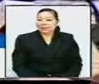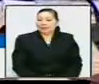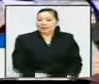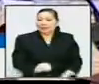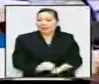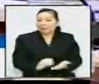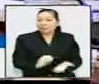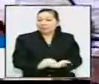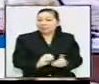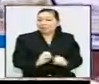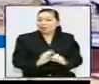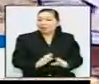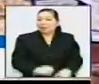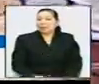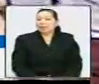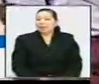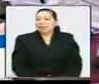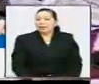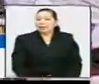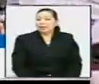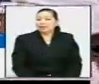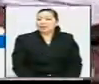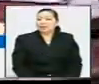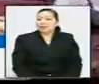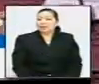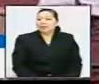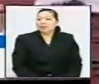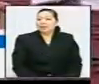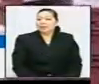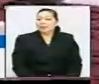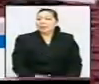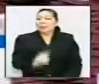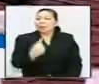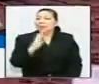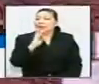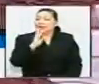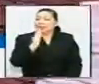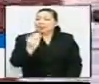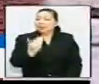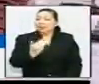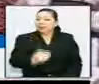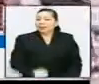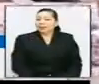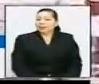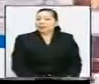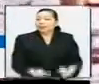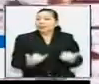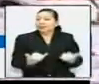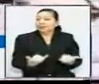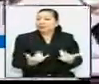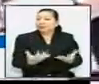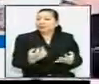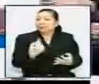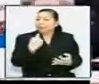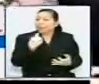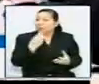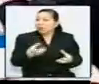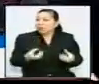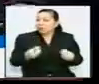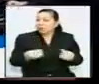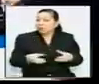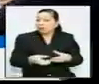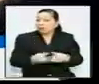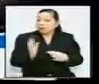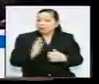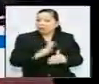tenemos claro. Sí, para concluir, presidente, solo como un comentario, Aquí lo que nosotros queremos como comisión, y